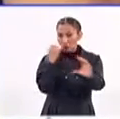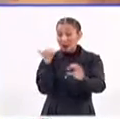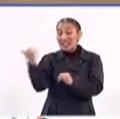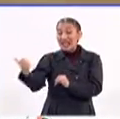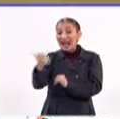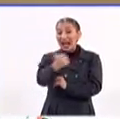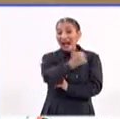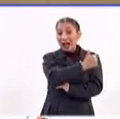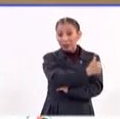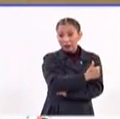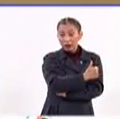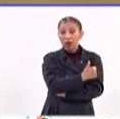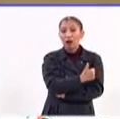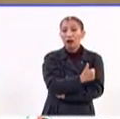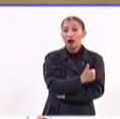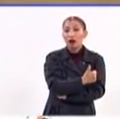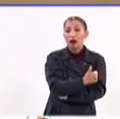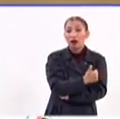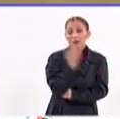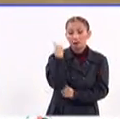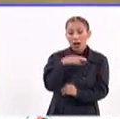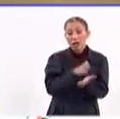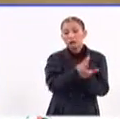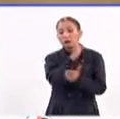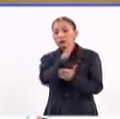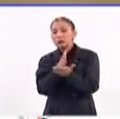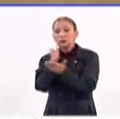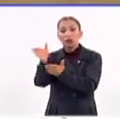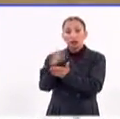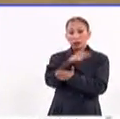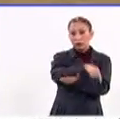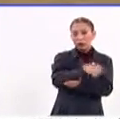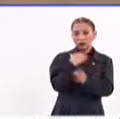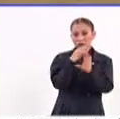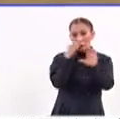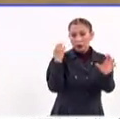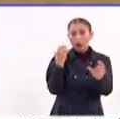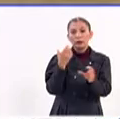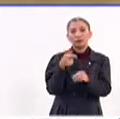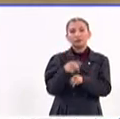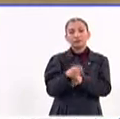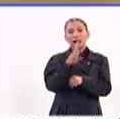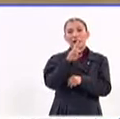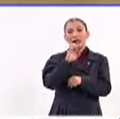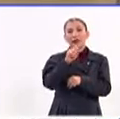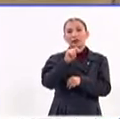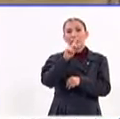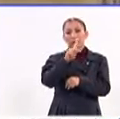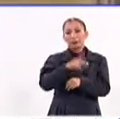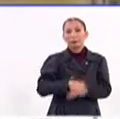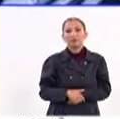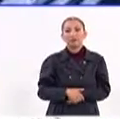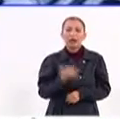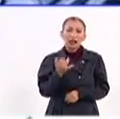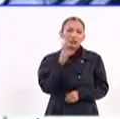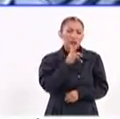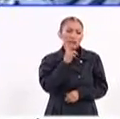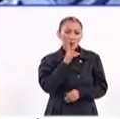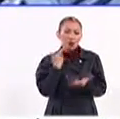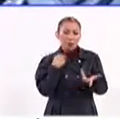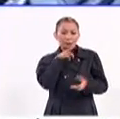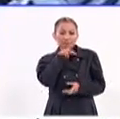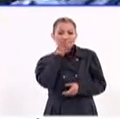cada una de los viajes que hacen estos vehículos de RTP, y demuestra